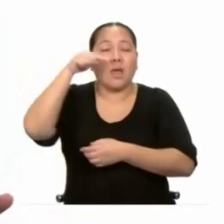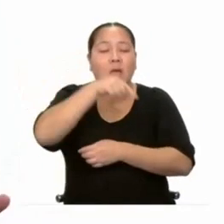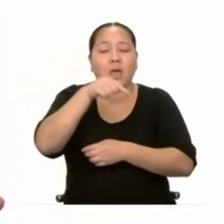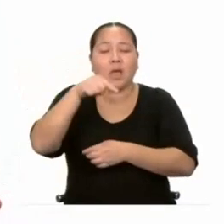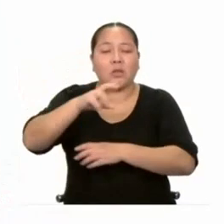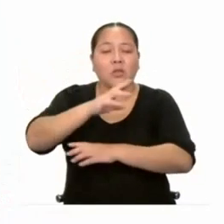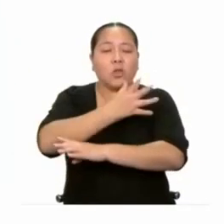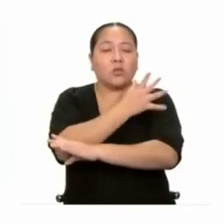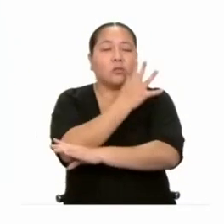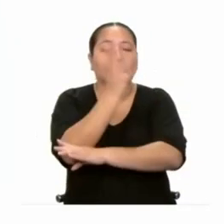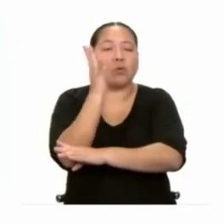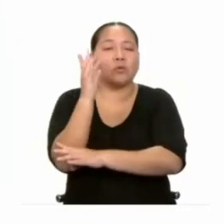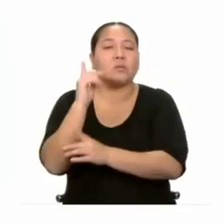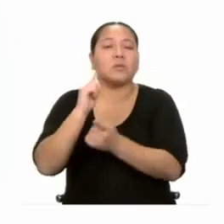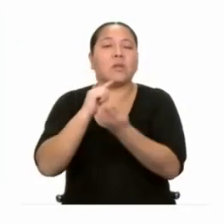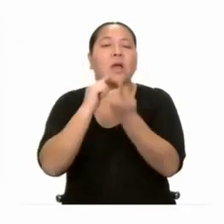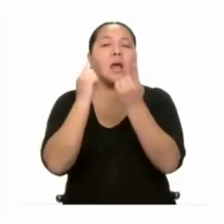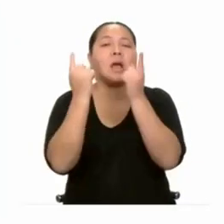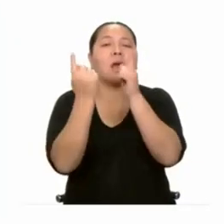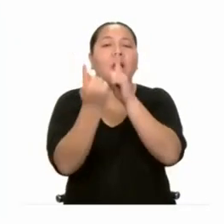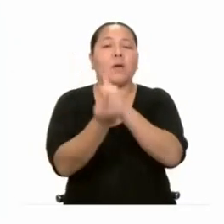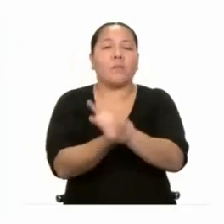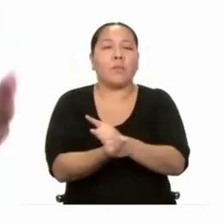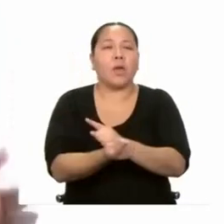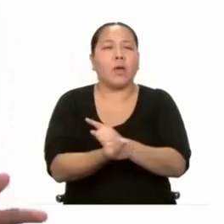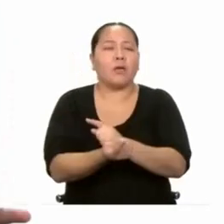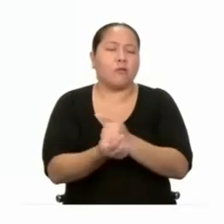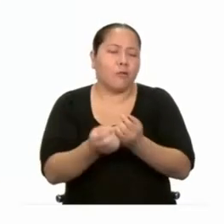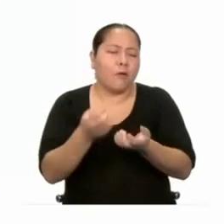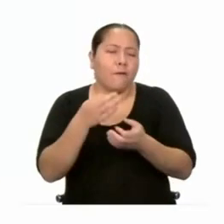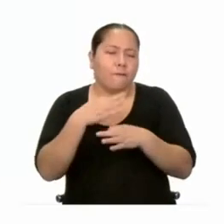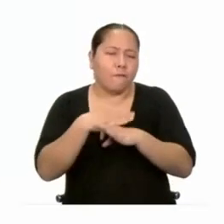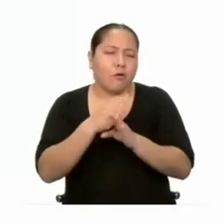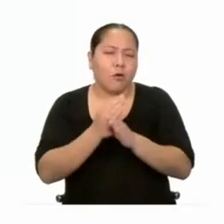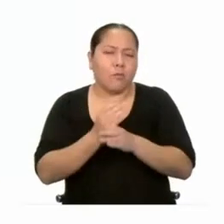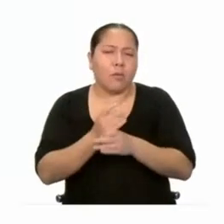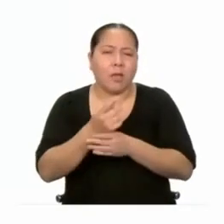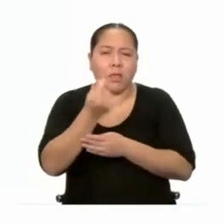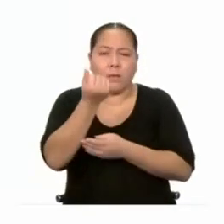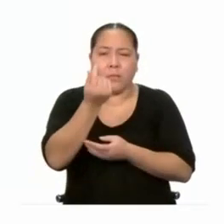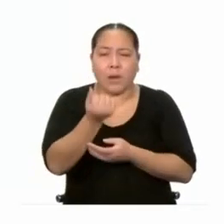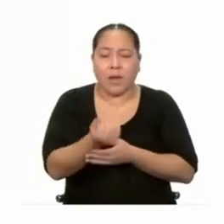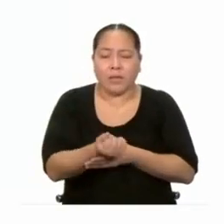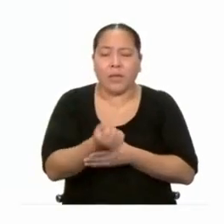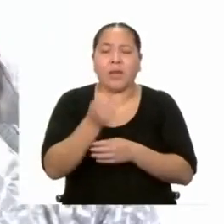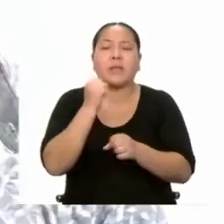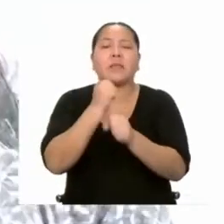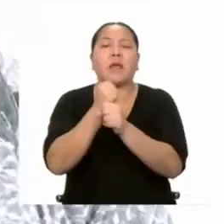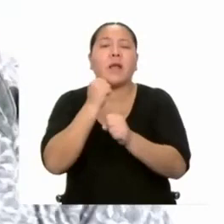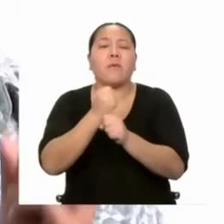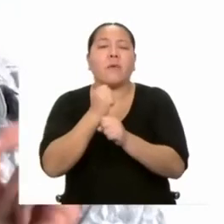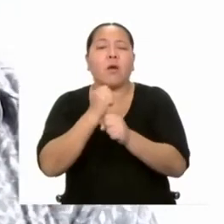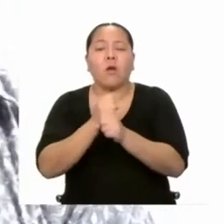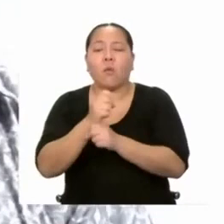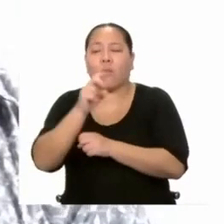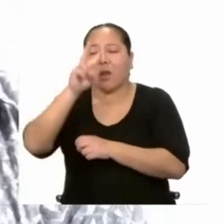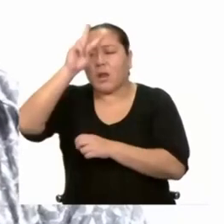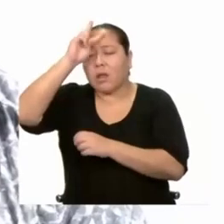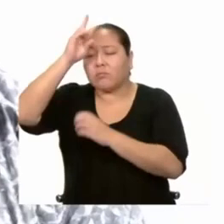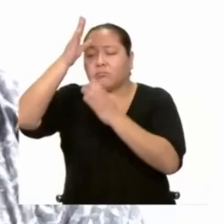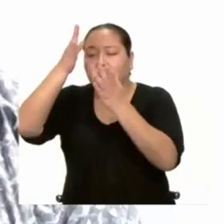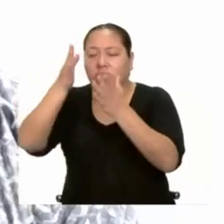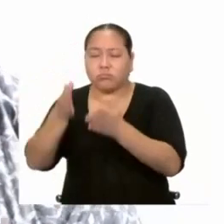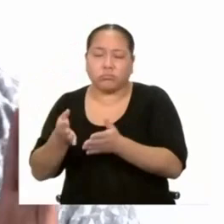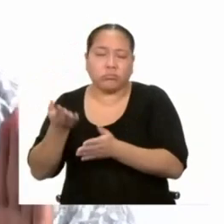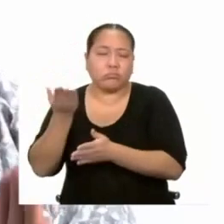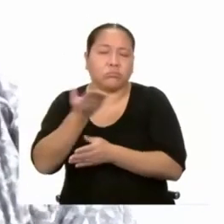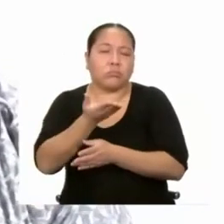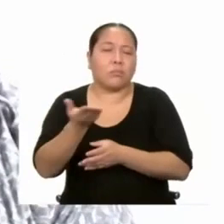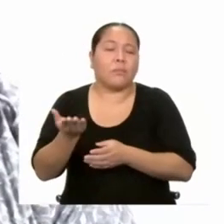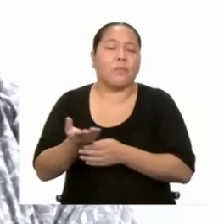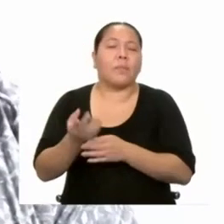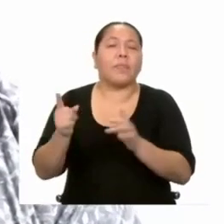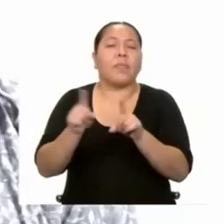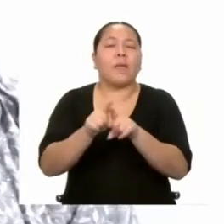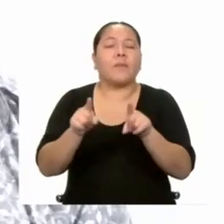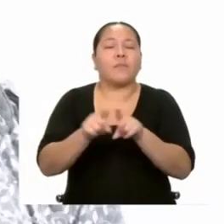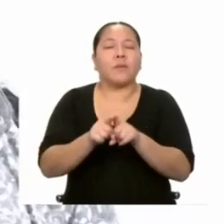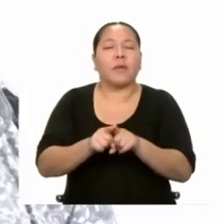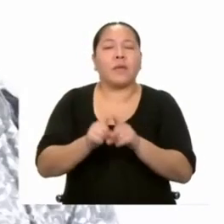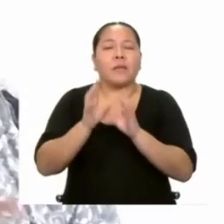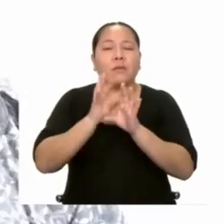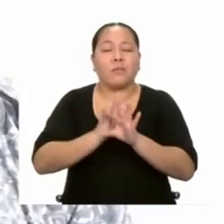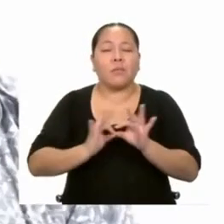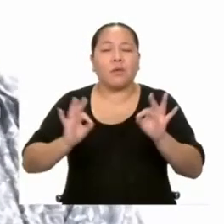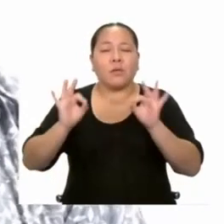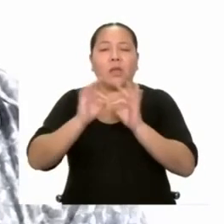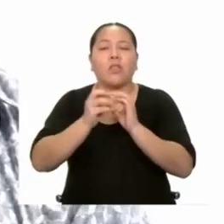pueden transformar en fuente de dinero y trabajo para los peruanos y peruanas. Igual de importante, cómo podemos reducir